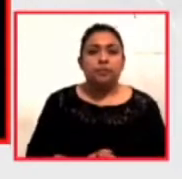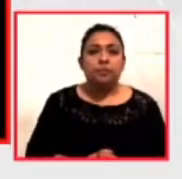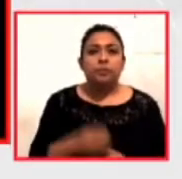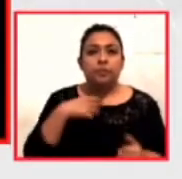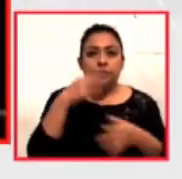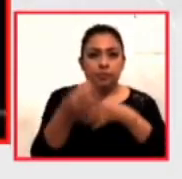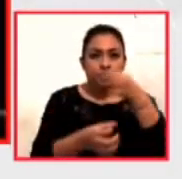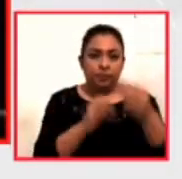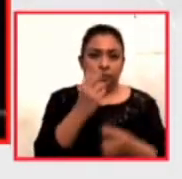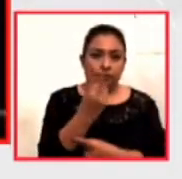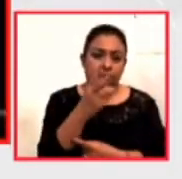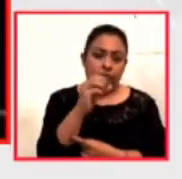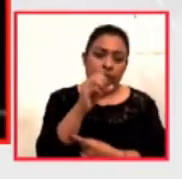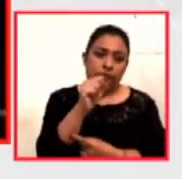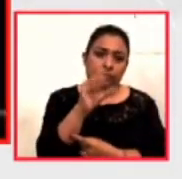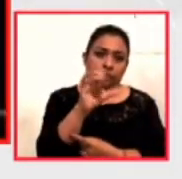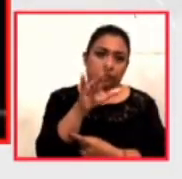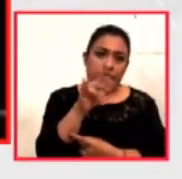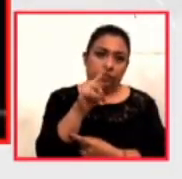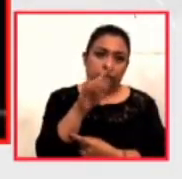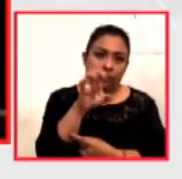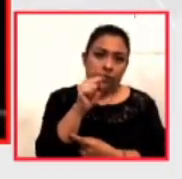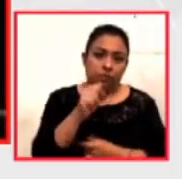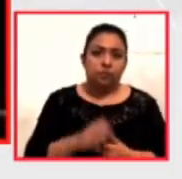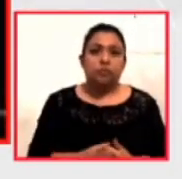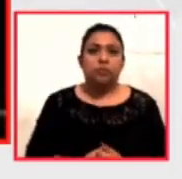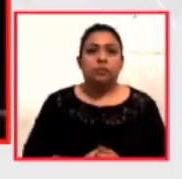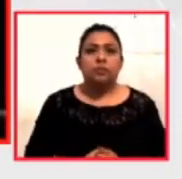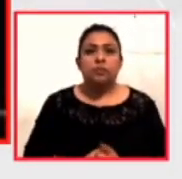Noticias 22, Óscar Cortés.